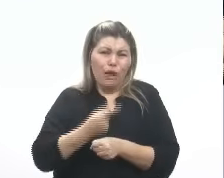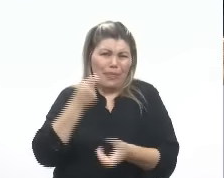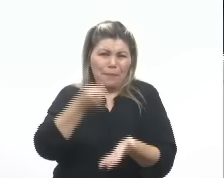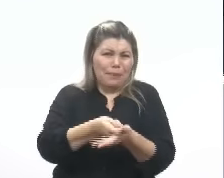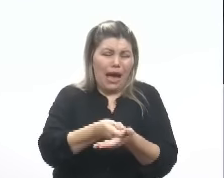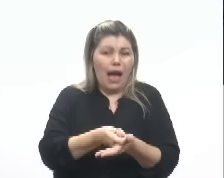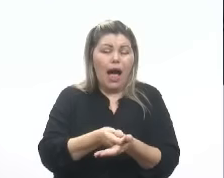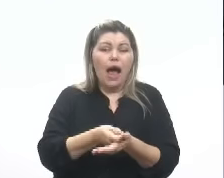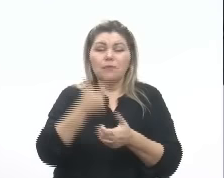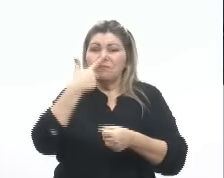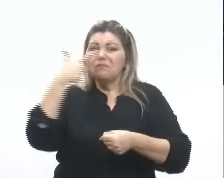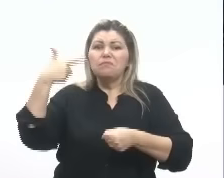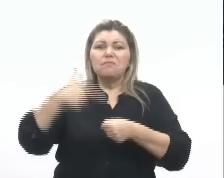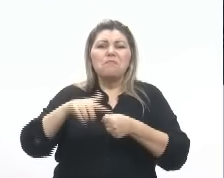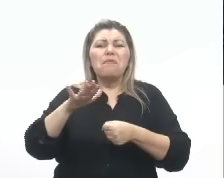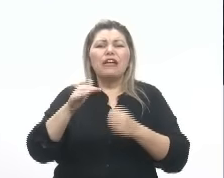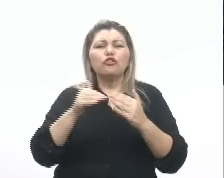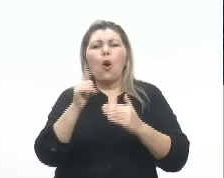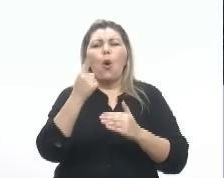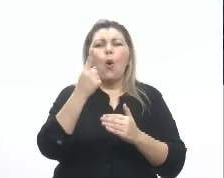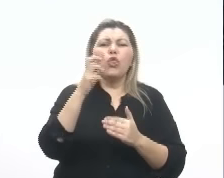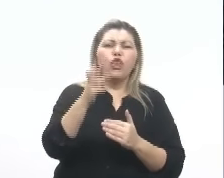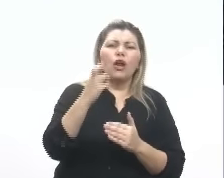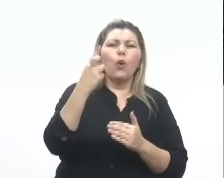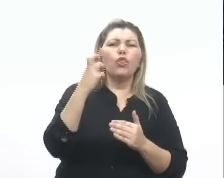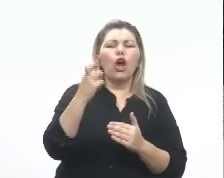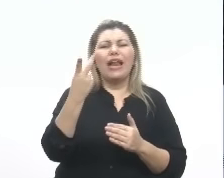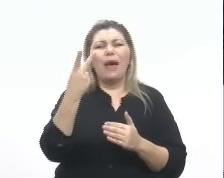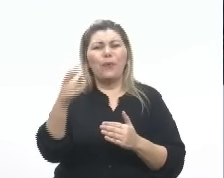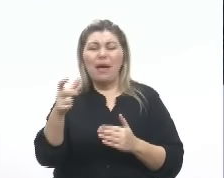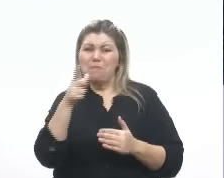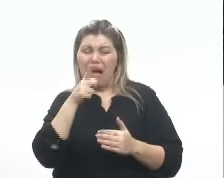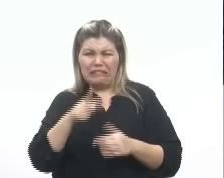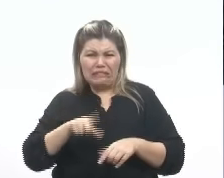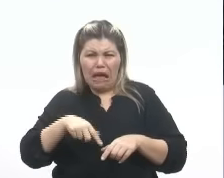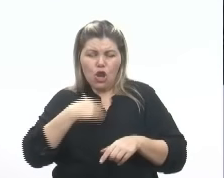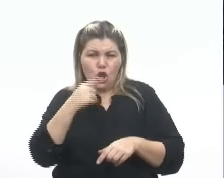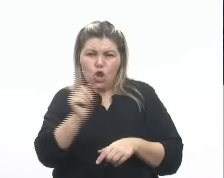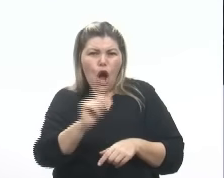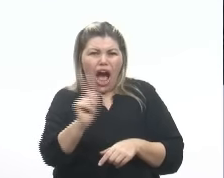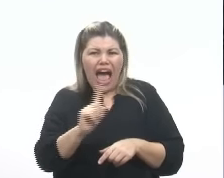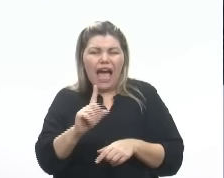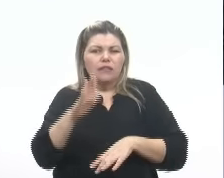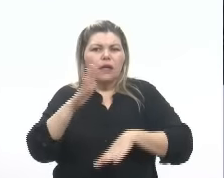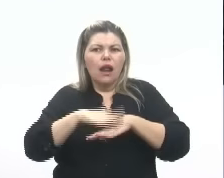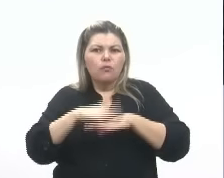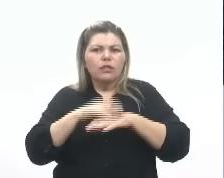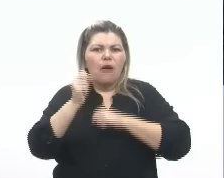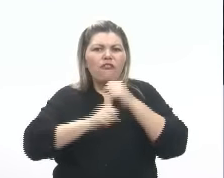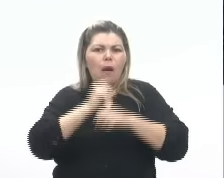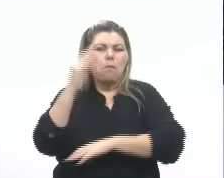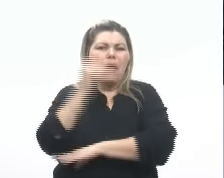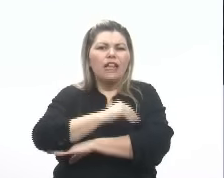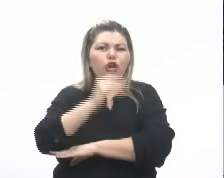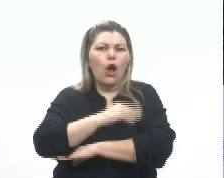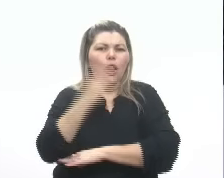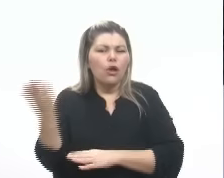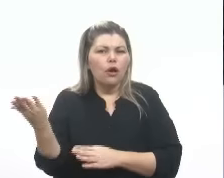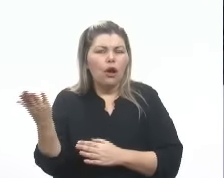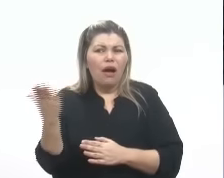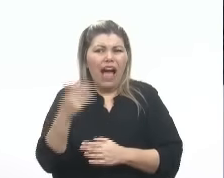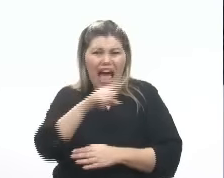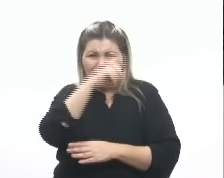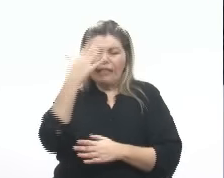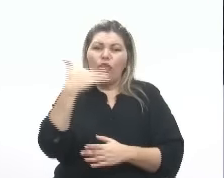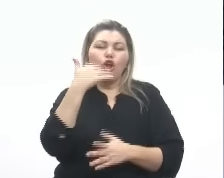combustible está arriba de un dólar con 20, países que no son productores de petróleo. Un Estado bobo, un Estado que no sabe regular